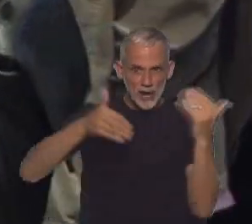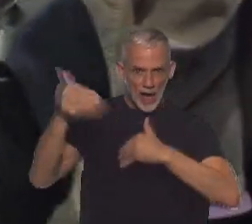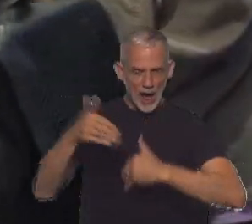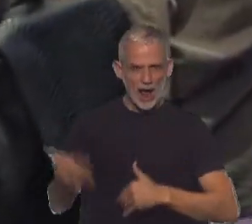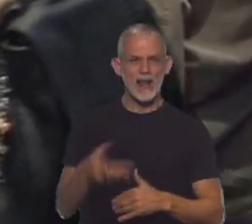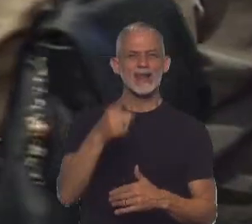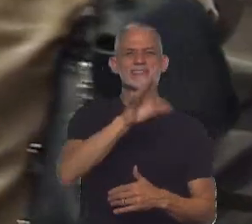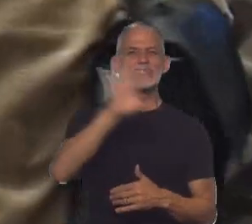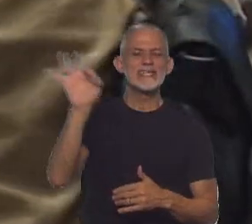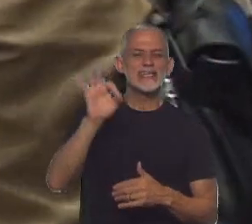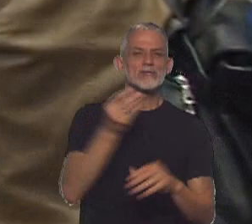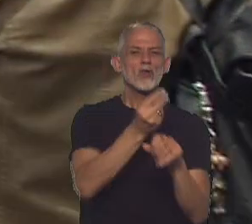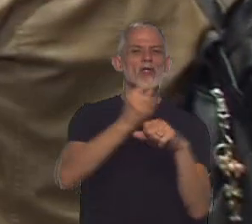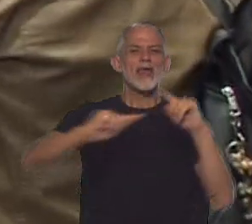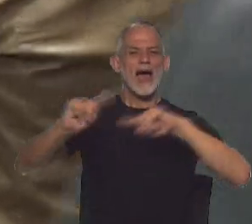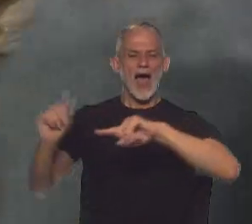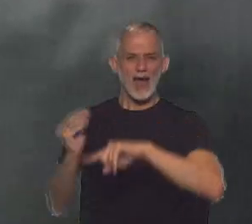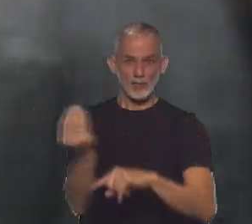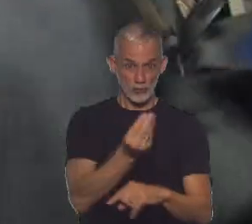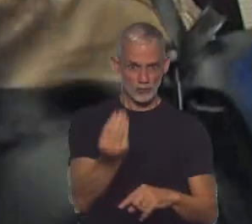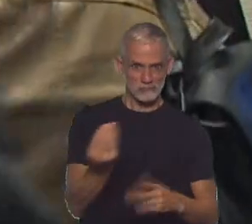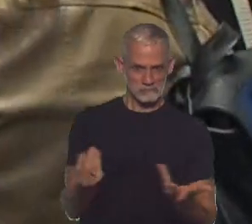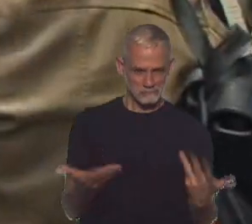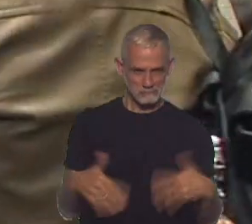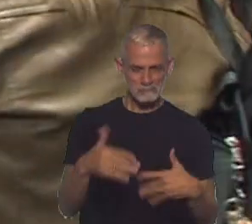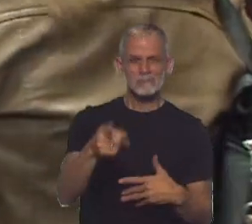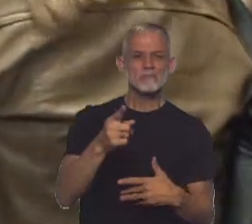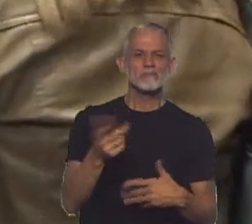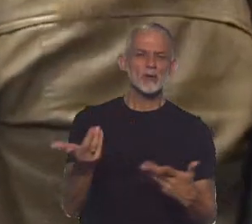más de 500 delegados y delegadas. Recibimos una